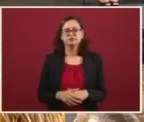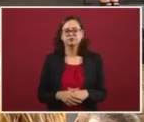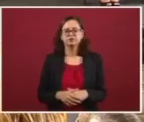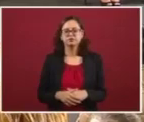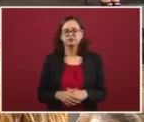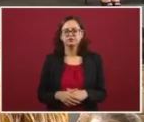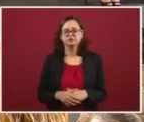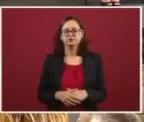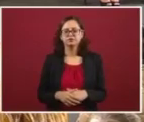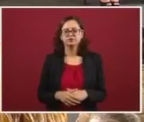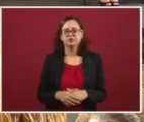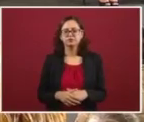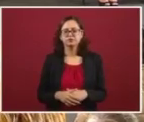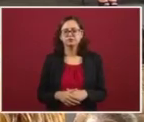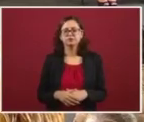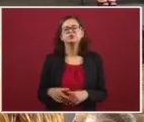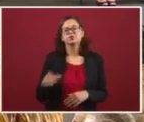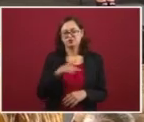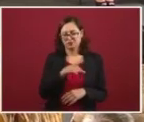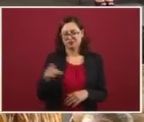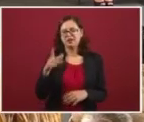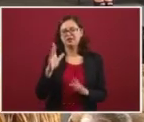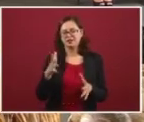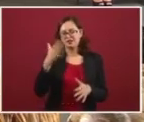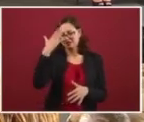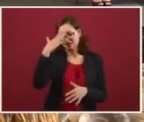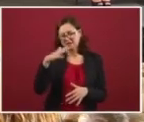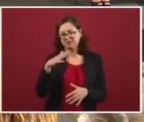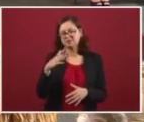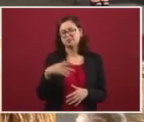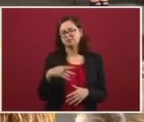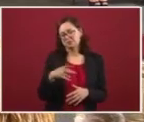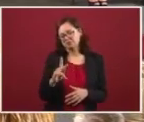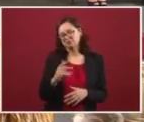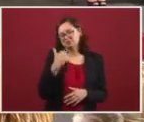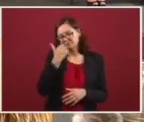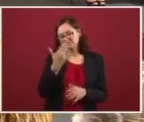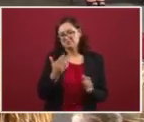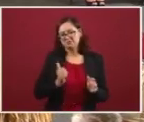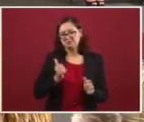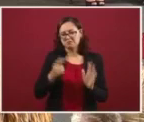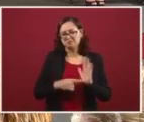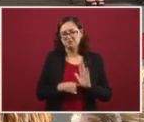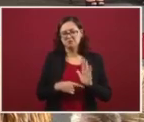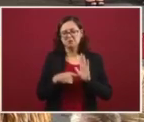Ya saben ustedes de qué se trata, pero a lo mejor